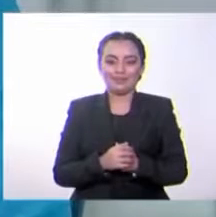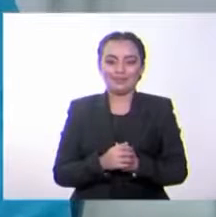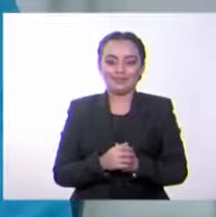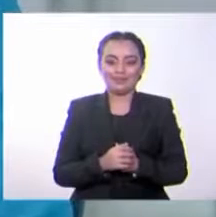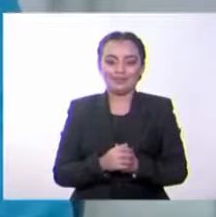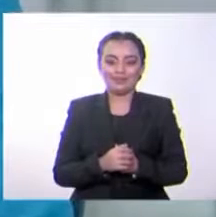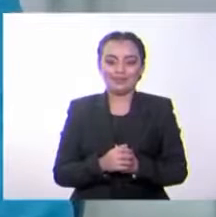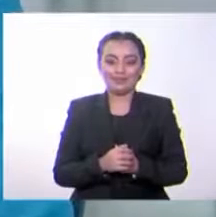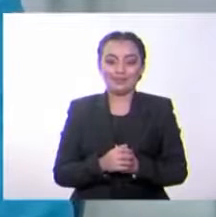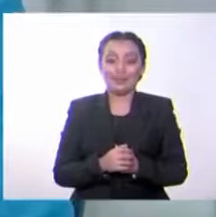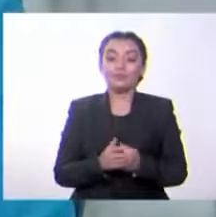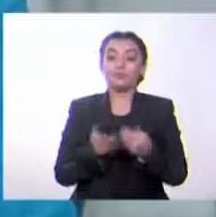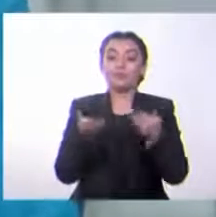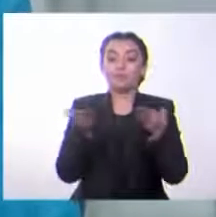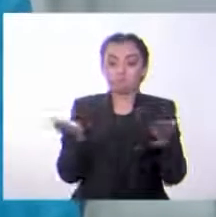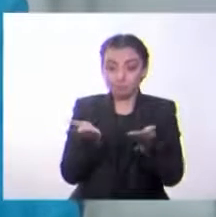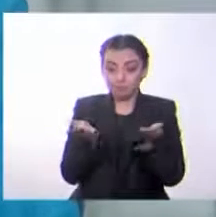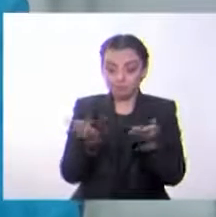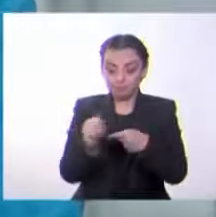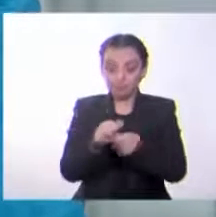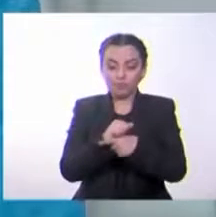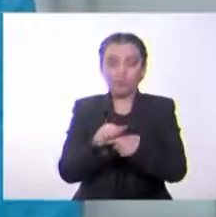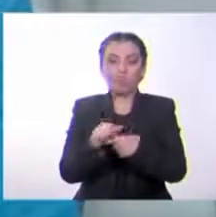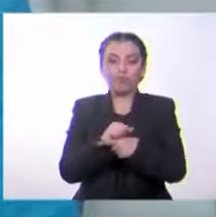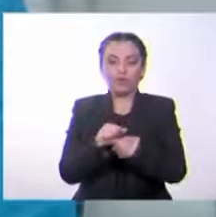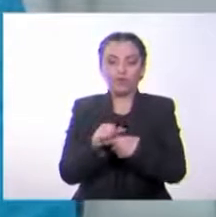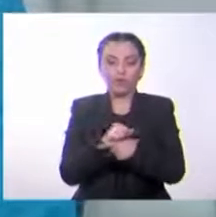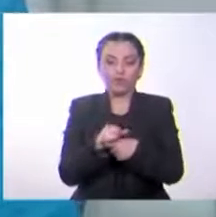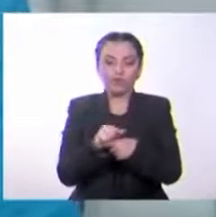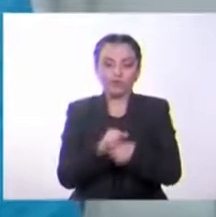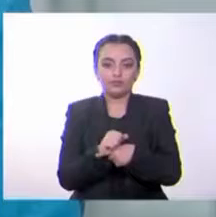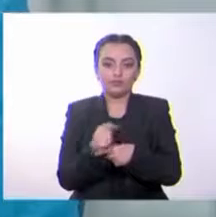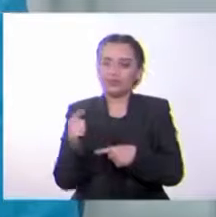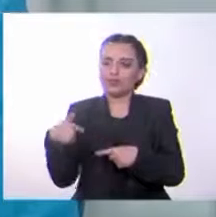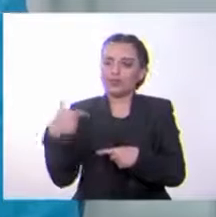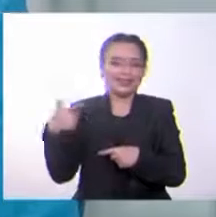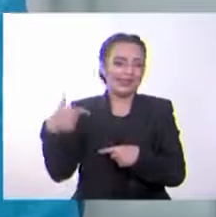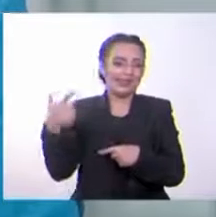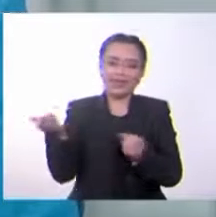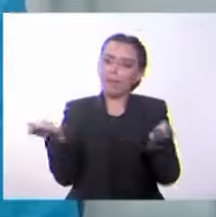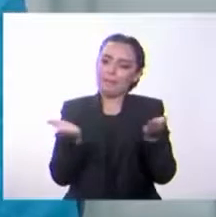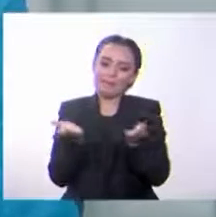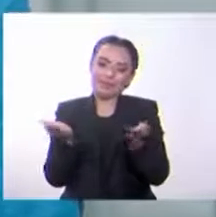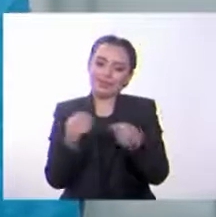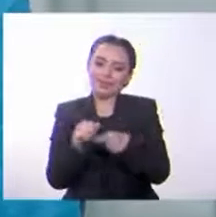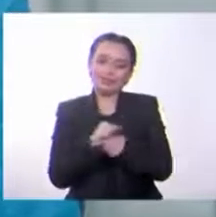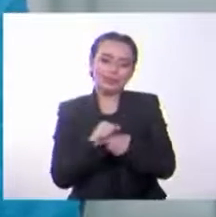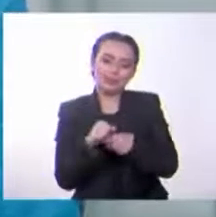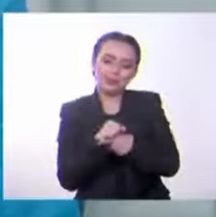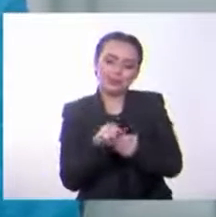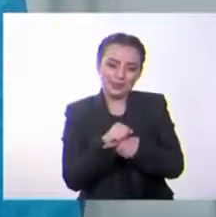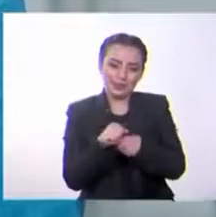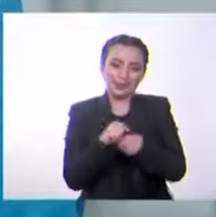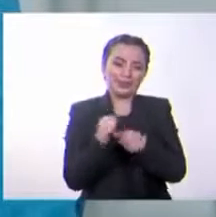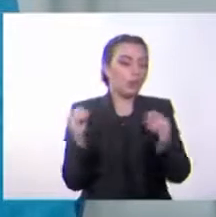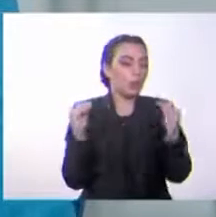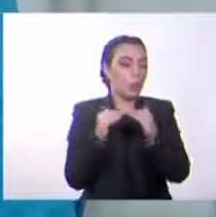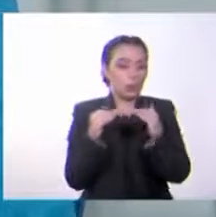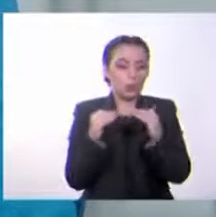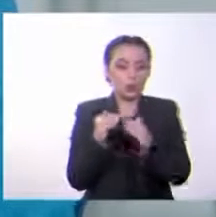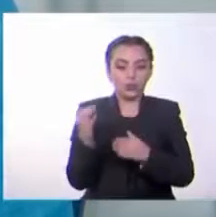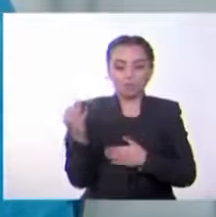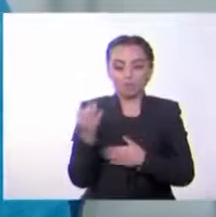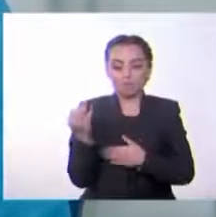Para el experimento, tal y como siempre lo hacemos con todos los experimentos anteriores, vamos a necesitar